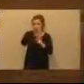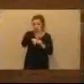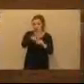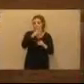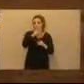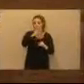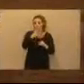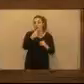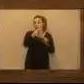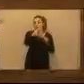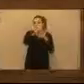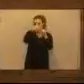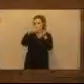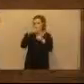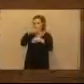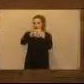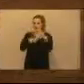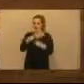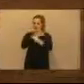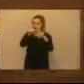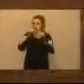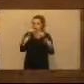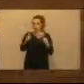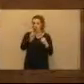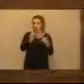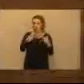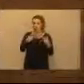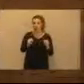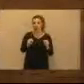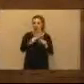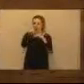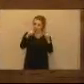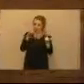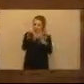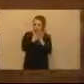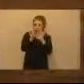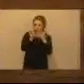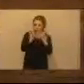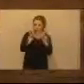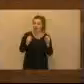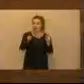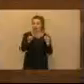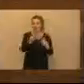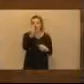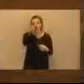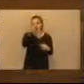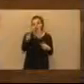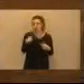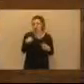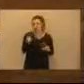diferentes maneras de acometer la implantación o la finalización de la implantación de esos estudios. Creemos que se tiene que dar con